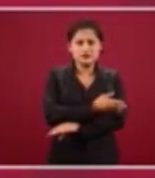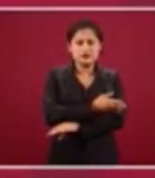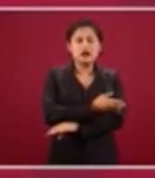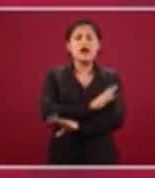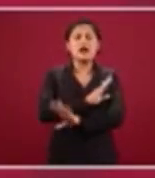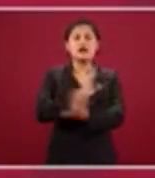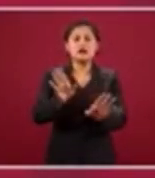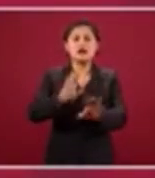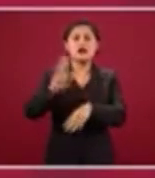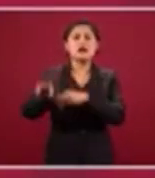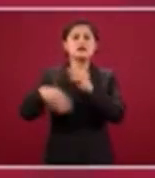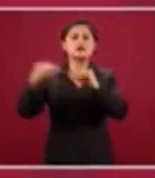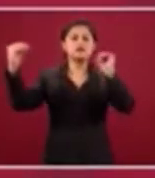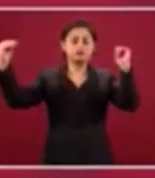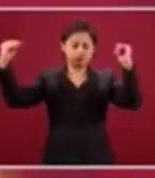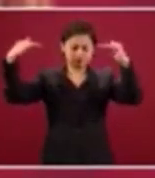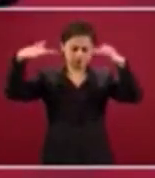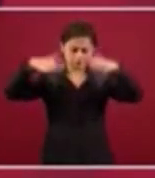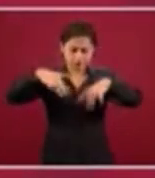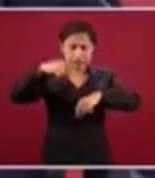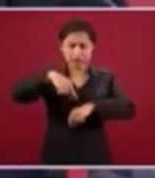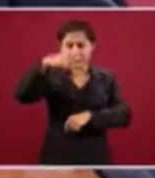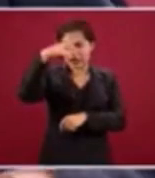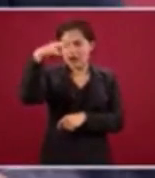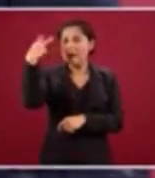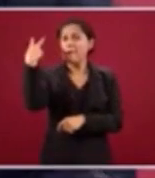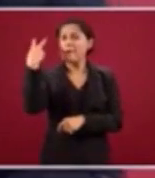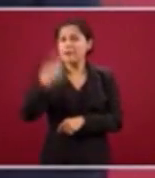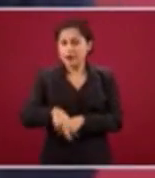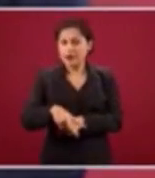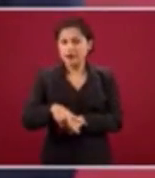México, se